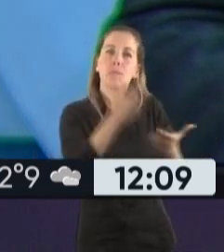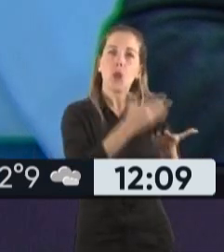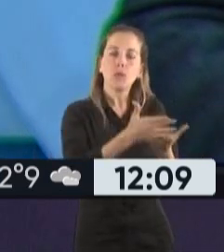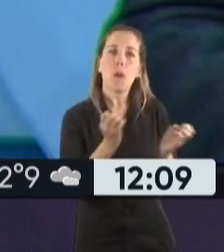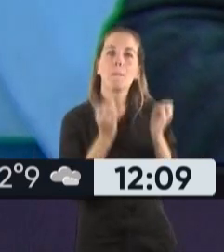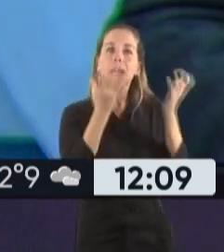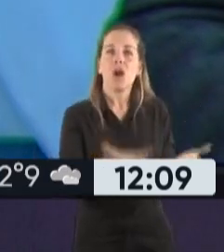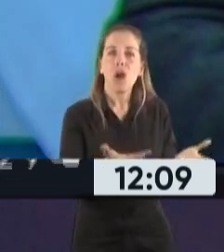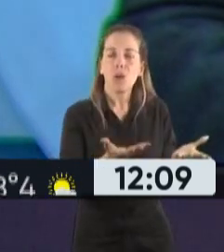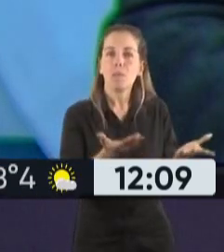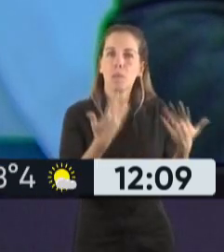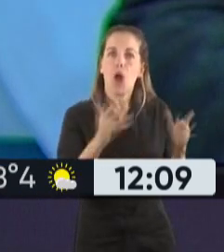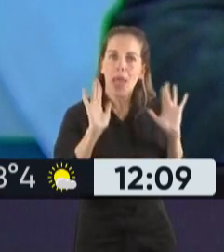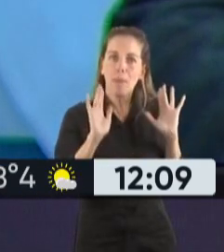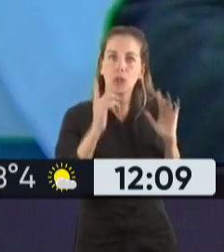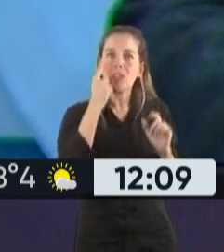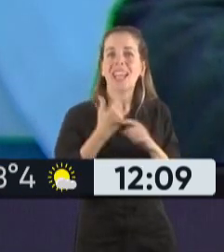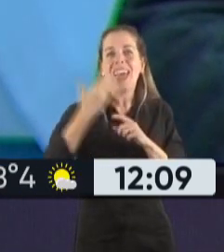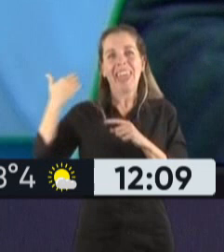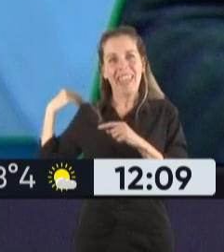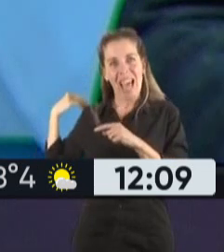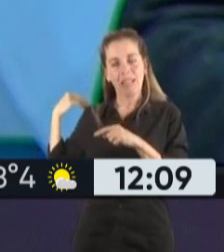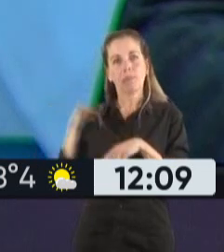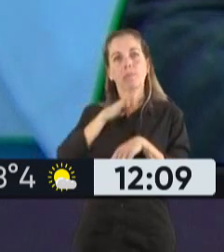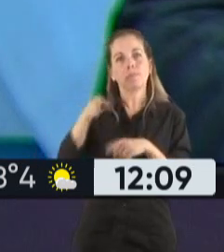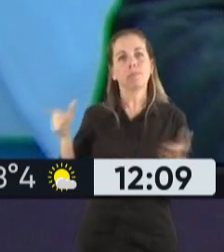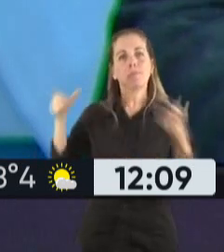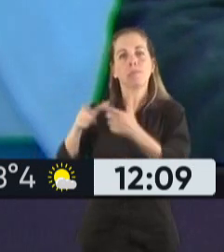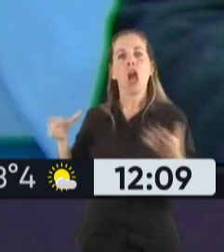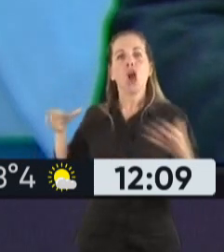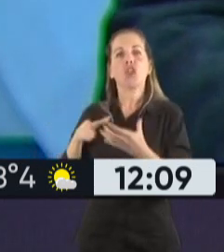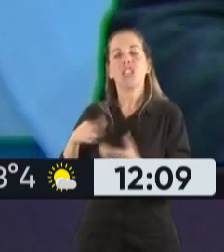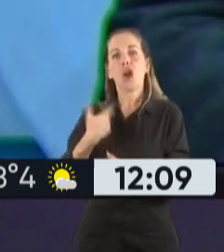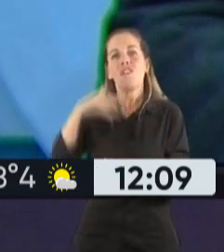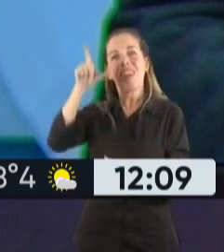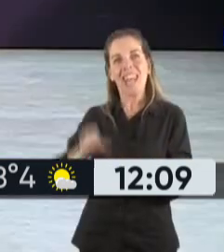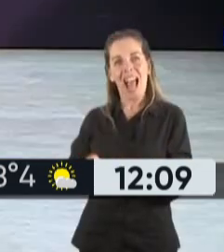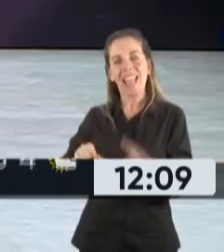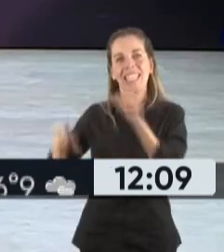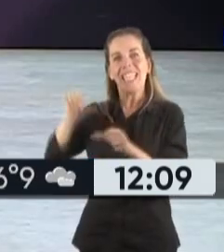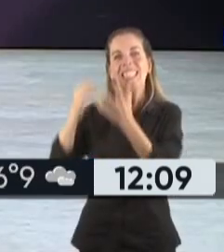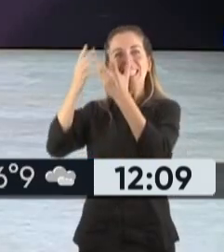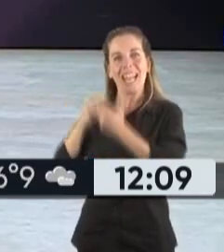mejor. Días atrás estuve en el Consejo Federal de Ciencia y Tecnología